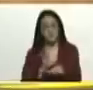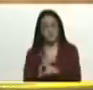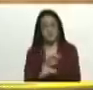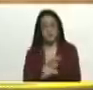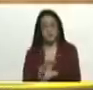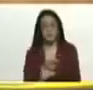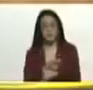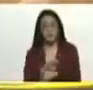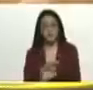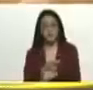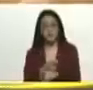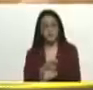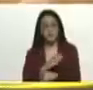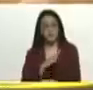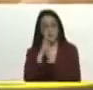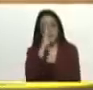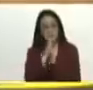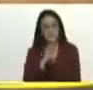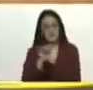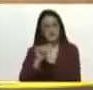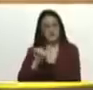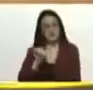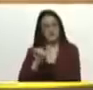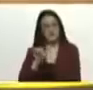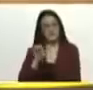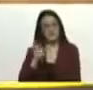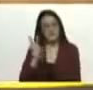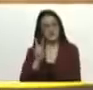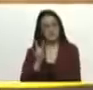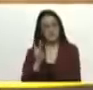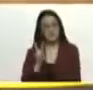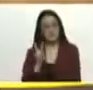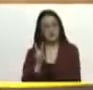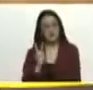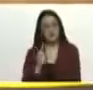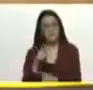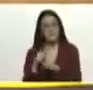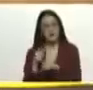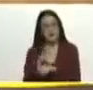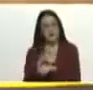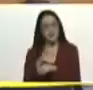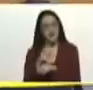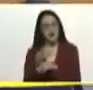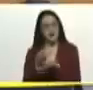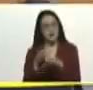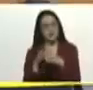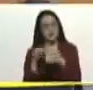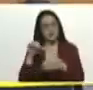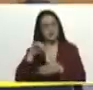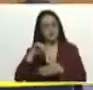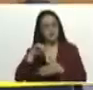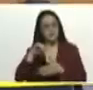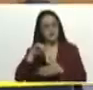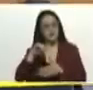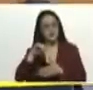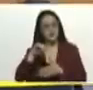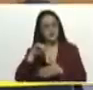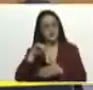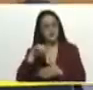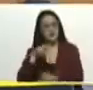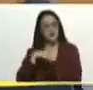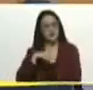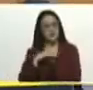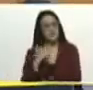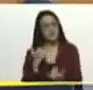gobiernos de Brasil y de Venezuela y los gobiernos en general de toda Sudamérica. Nosotros